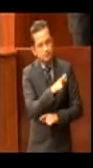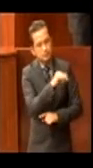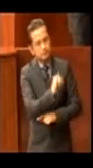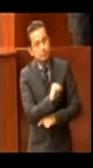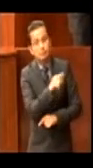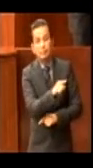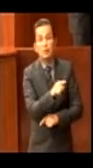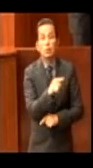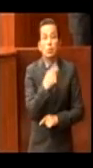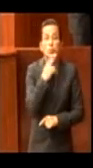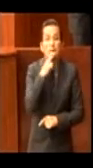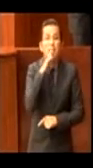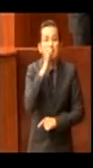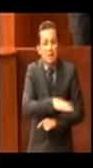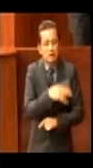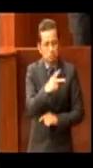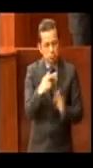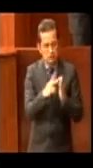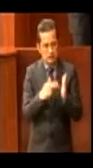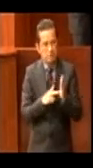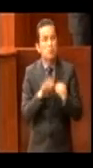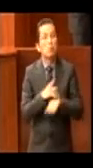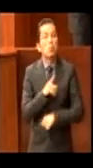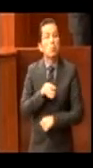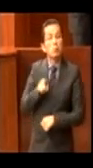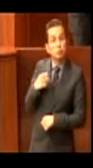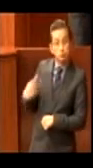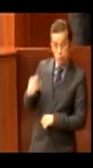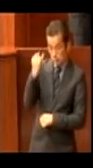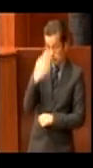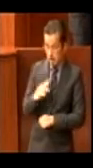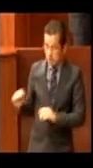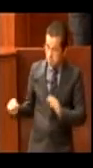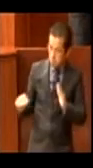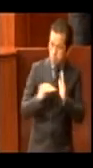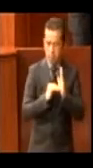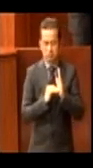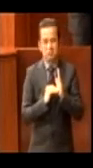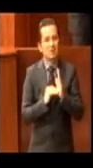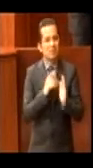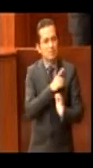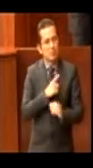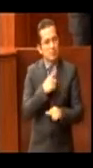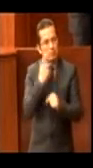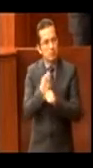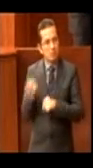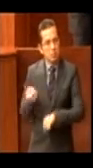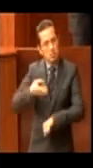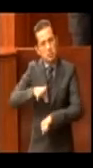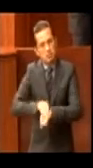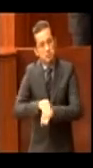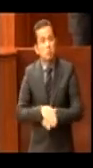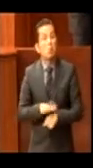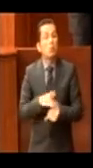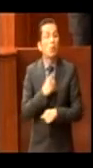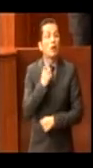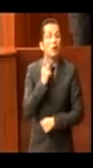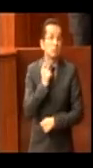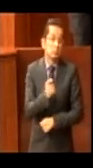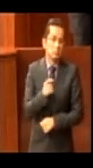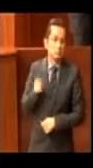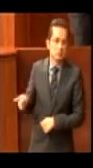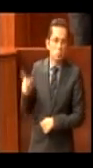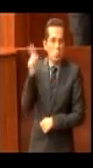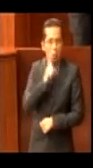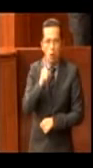por utilizar la imagen de maría barbosa sin su consentimiento lo anterior porque se trata de una ciudadana que no